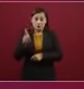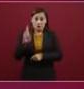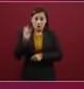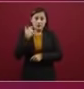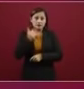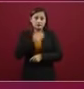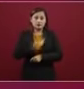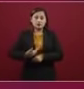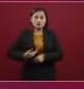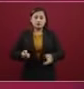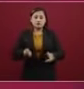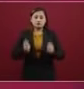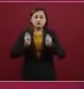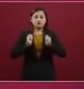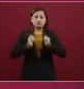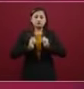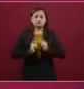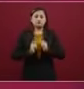militar